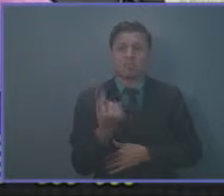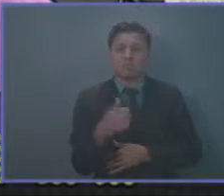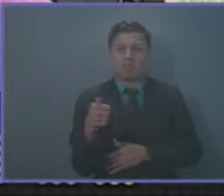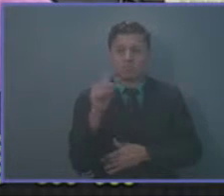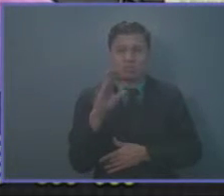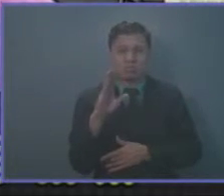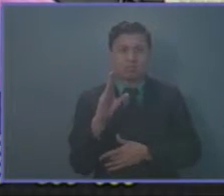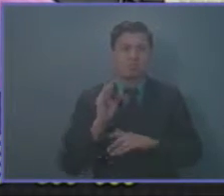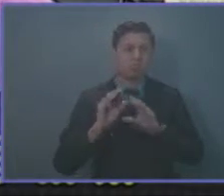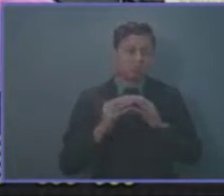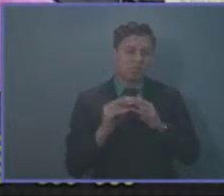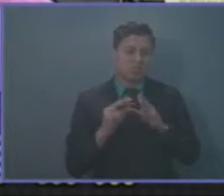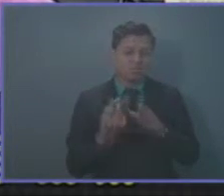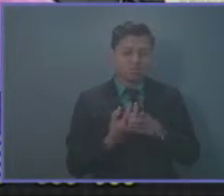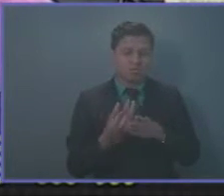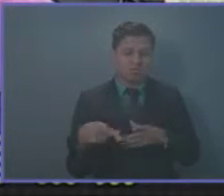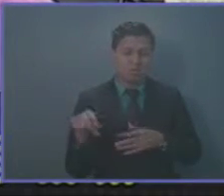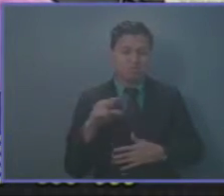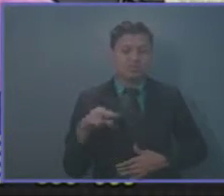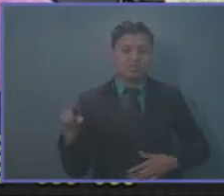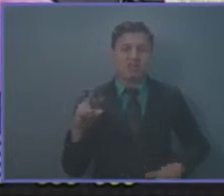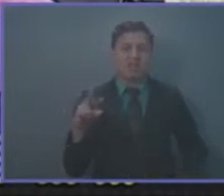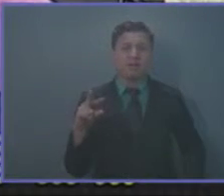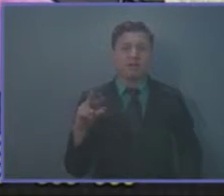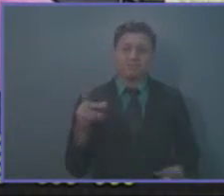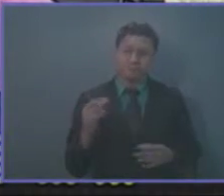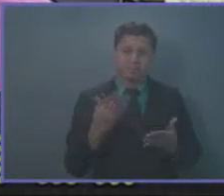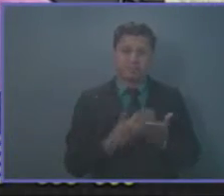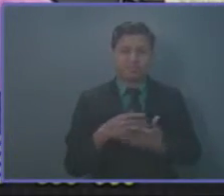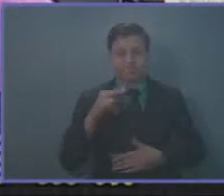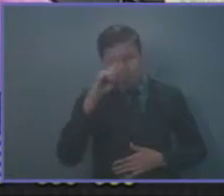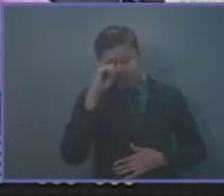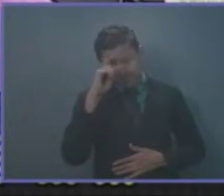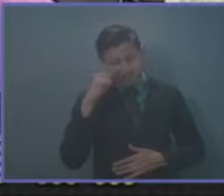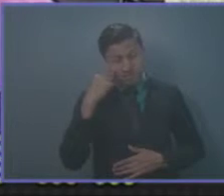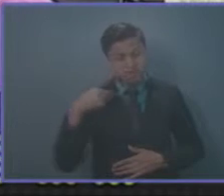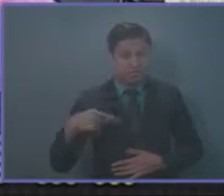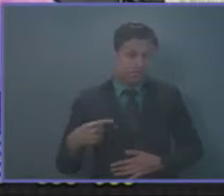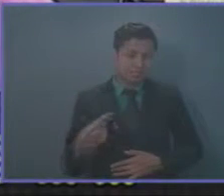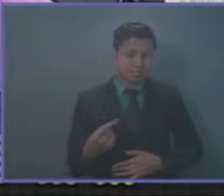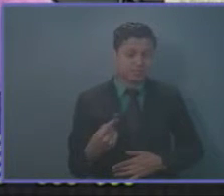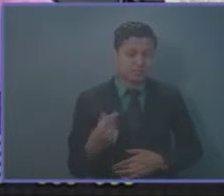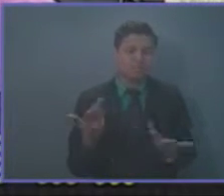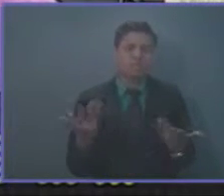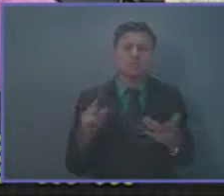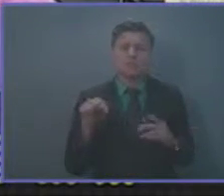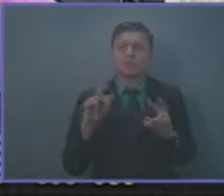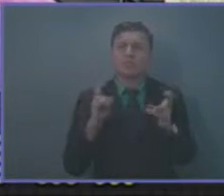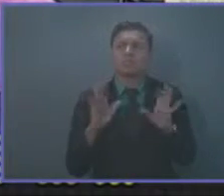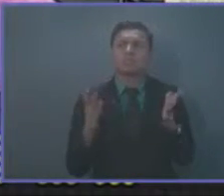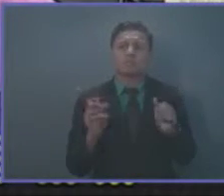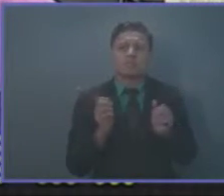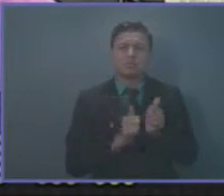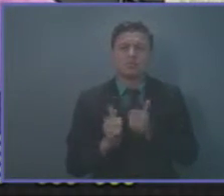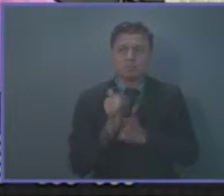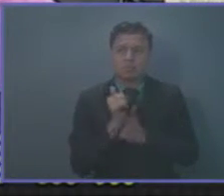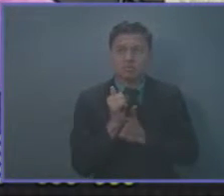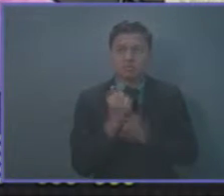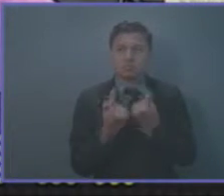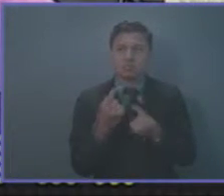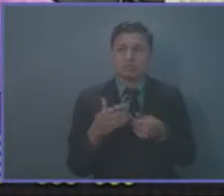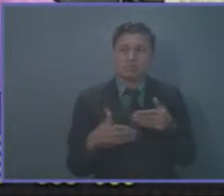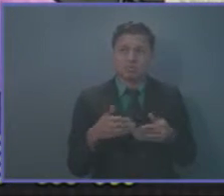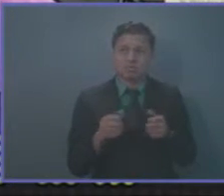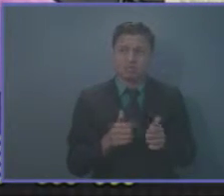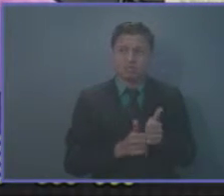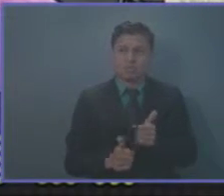sus decanos, han estado permanentemente preguntando cómo avanza, qué gestiones pueden hacer para que